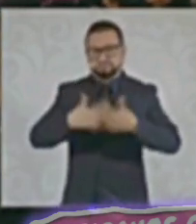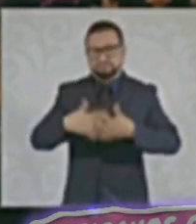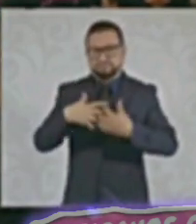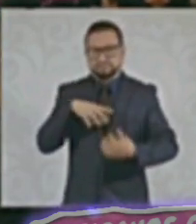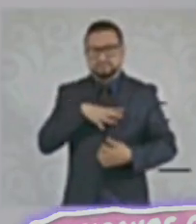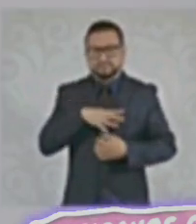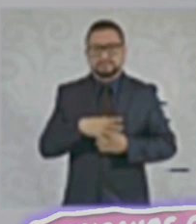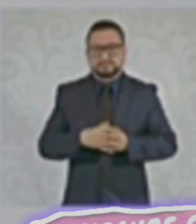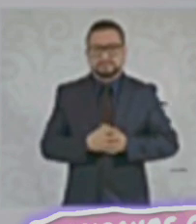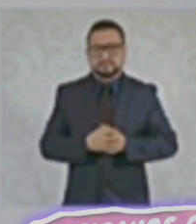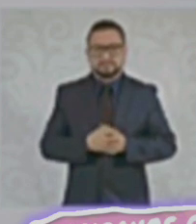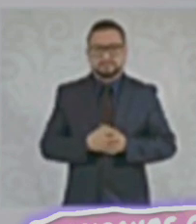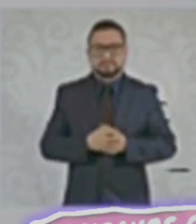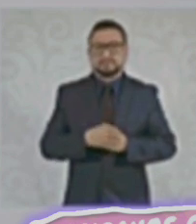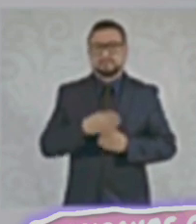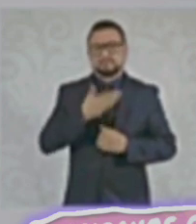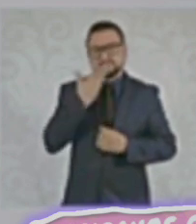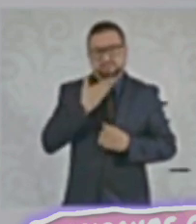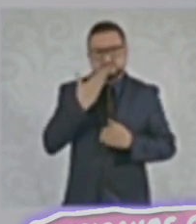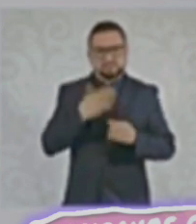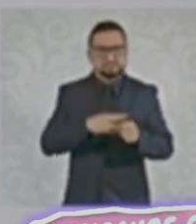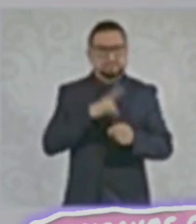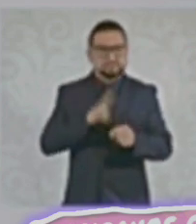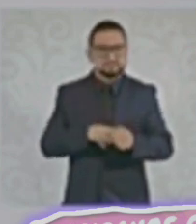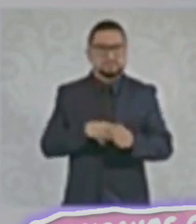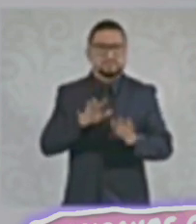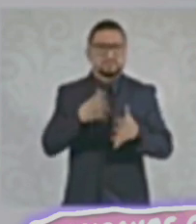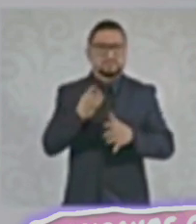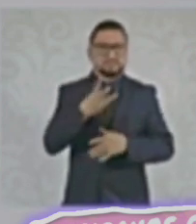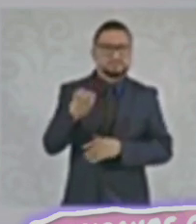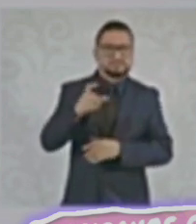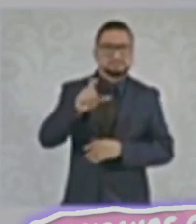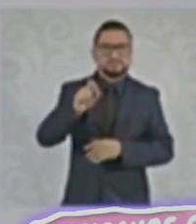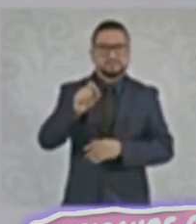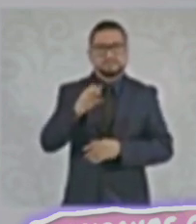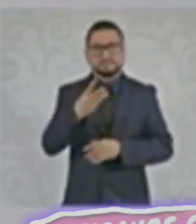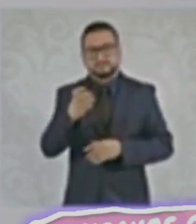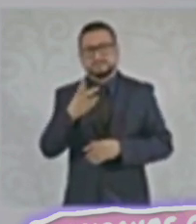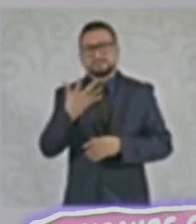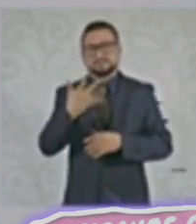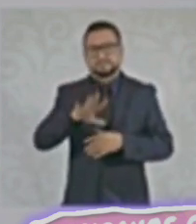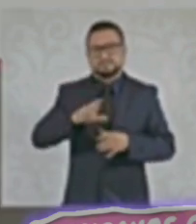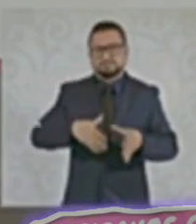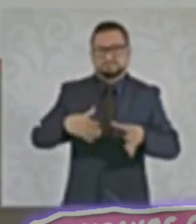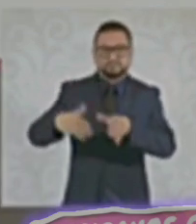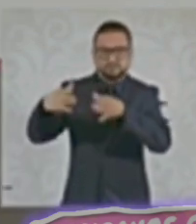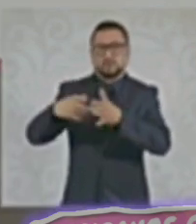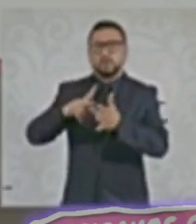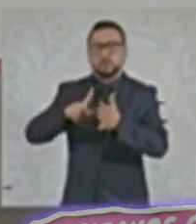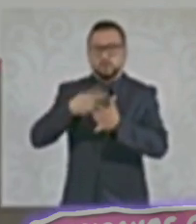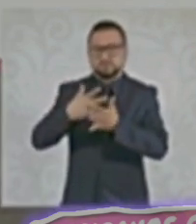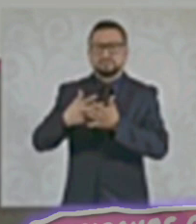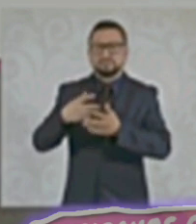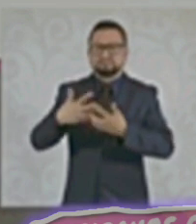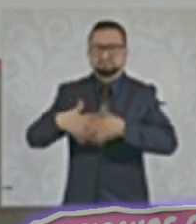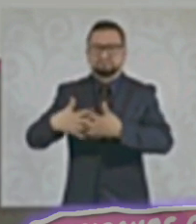y normalmente trabaja con 320, 310. Eso lo vamos a recuperar muy